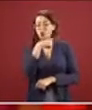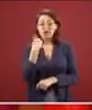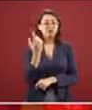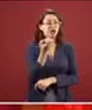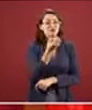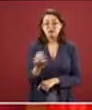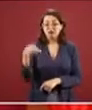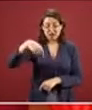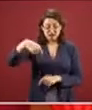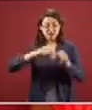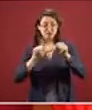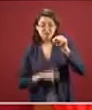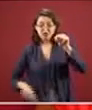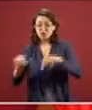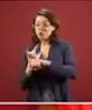México.